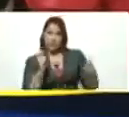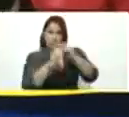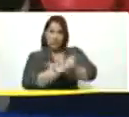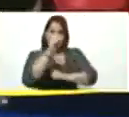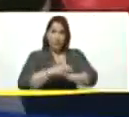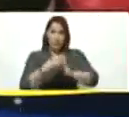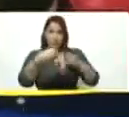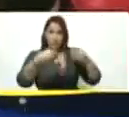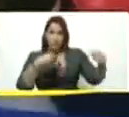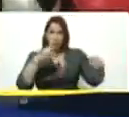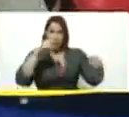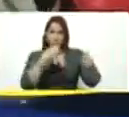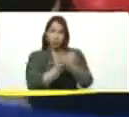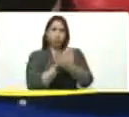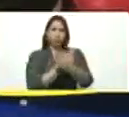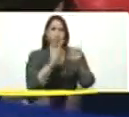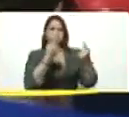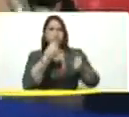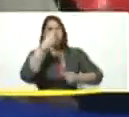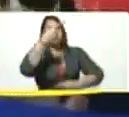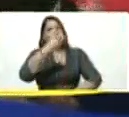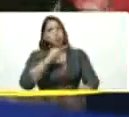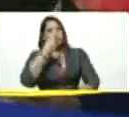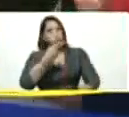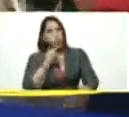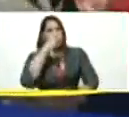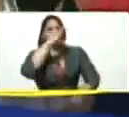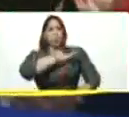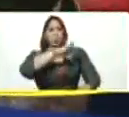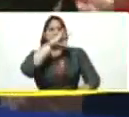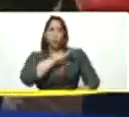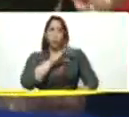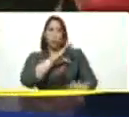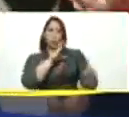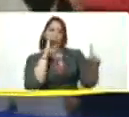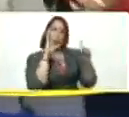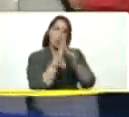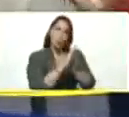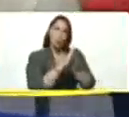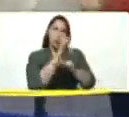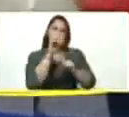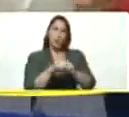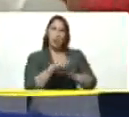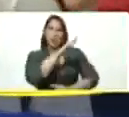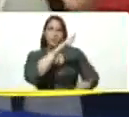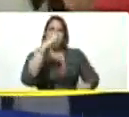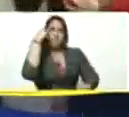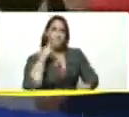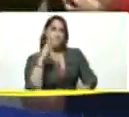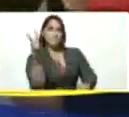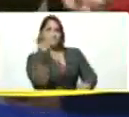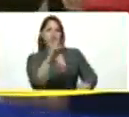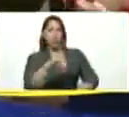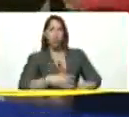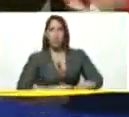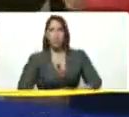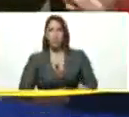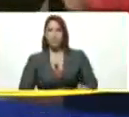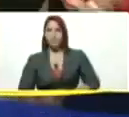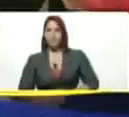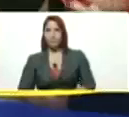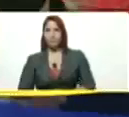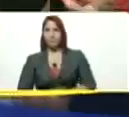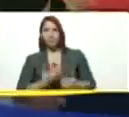del modelo económico, político, social, cultural de la República Bolivariana de Venezuela.